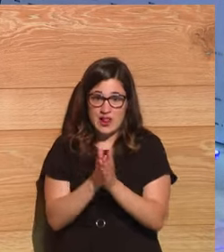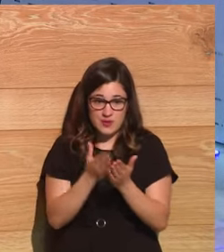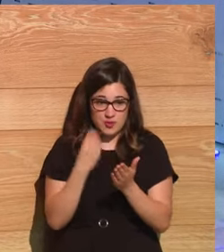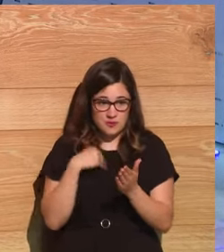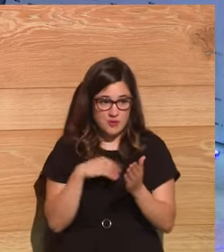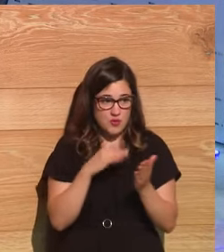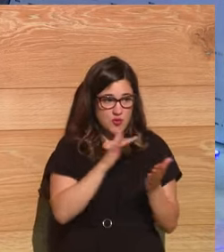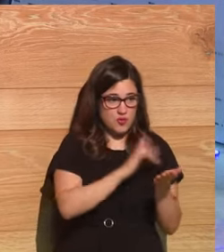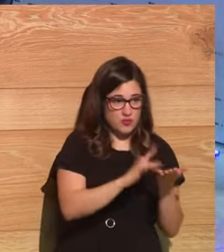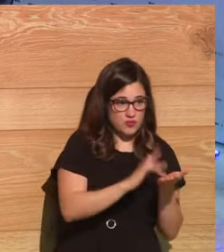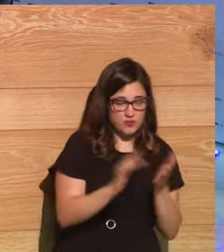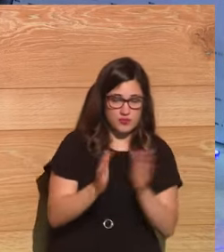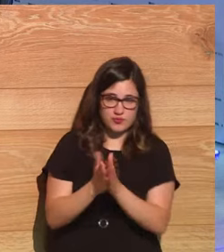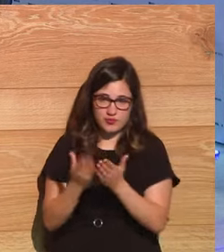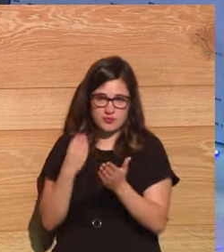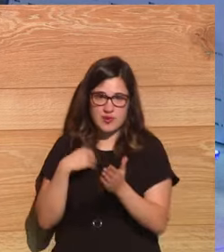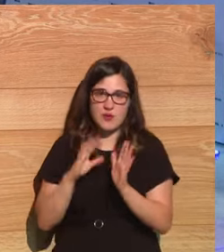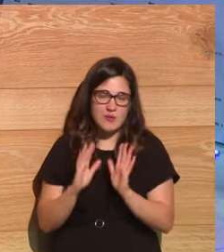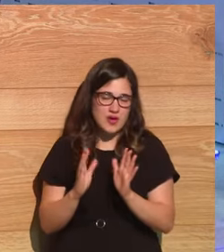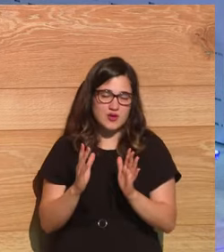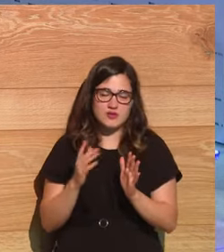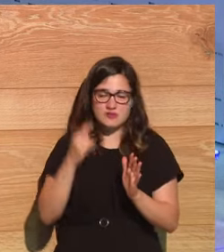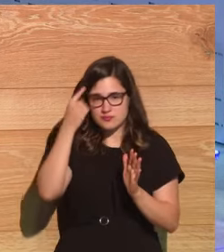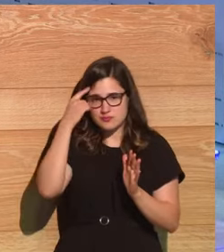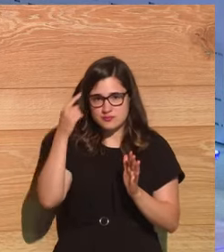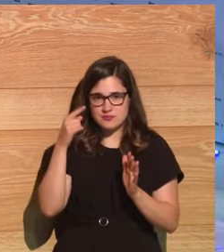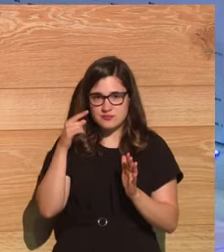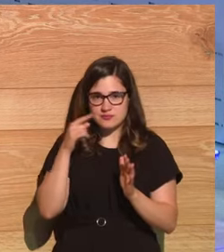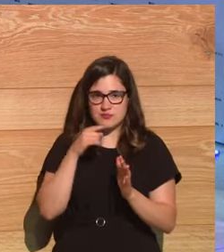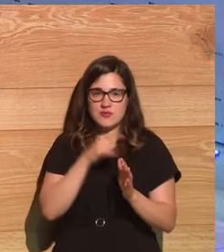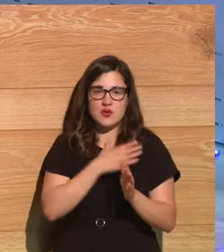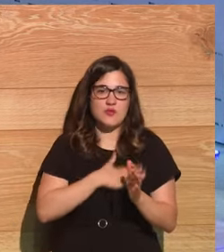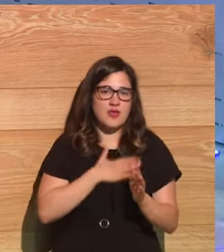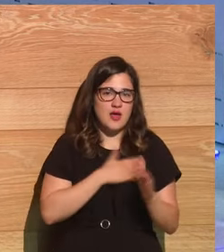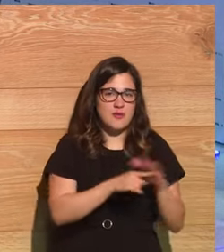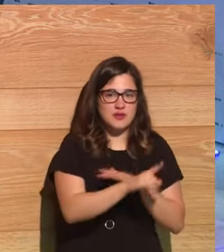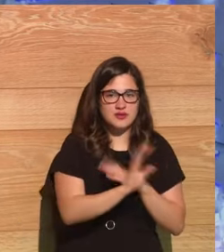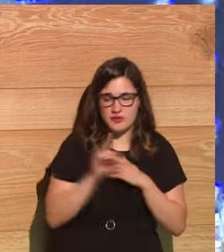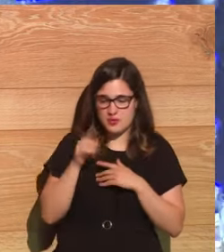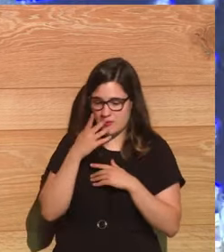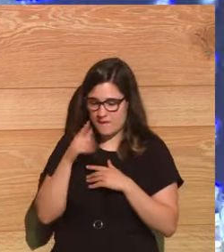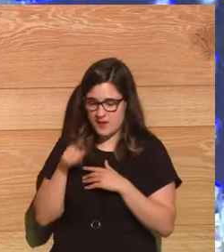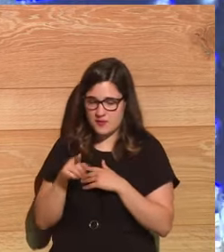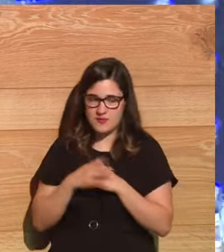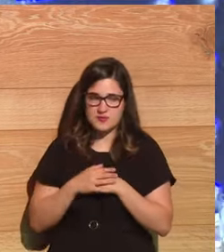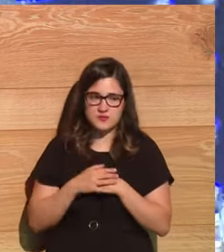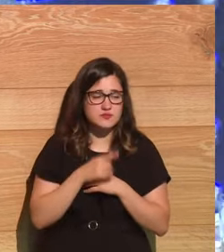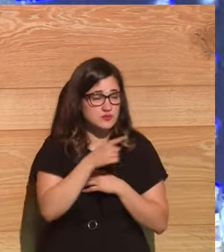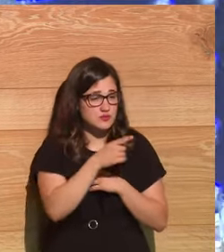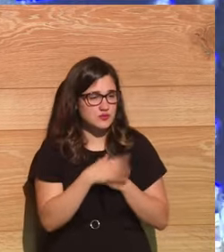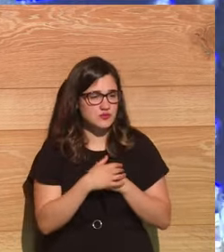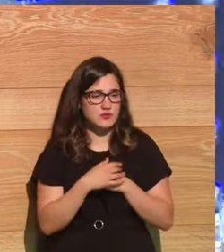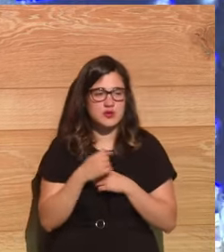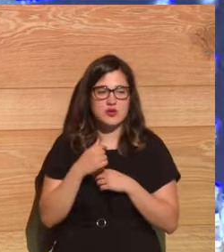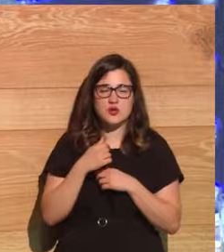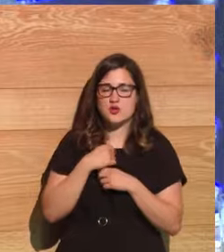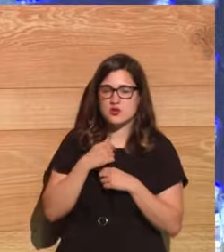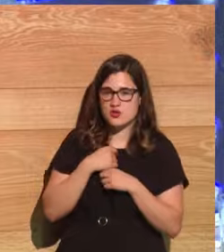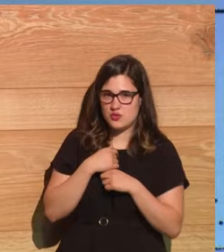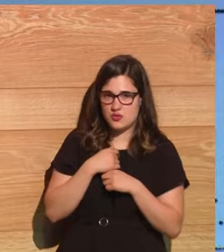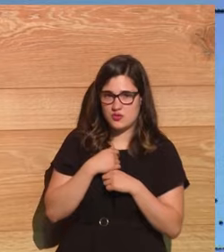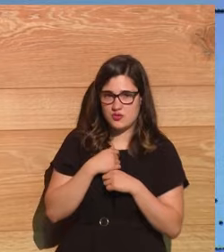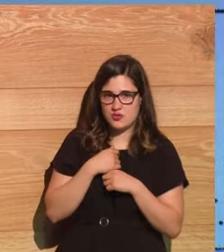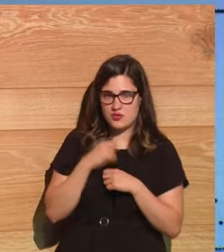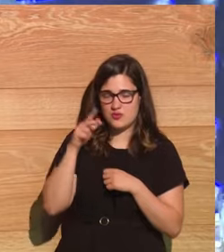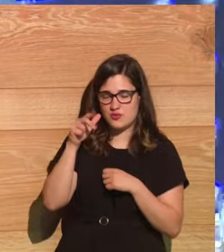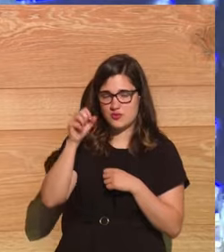para mí no lo es, ¿eh? Pero sé que es una comodidad y un avance, pero bueno, tú no sé qué haces, Luis, tú combinas. Yo soy omnívoro, pero